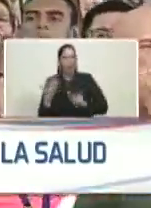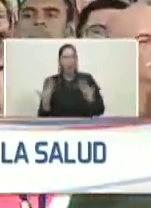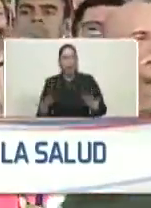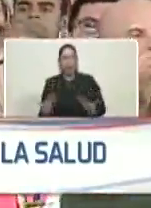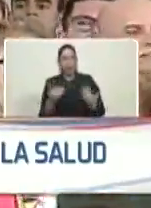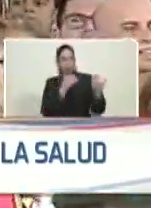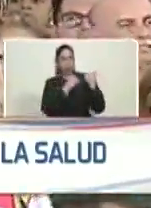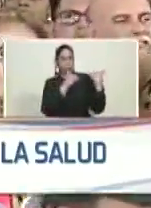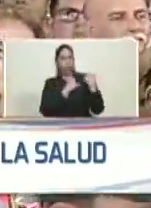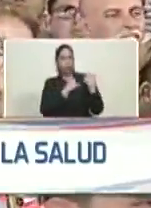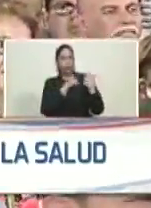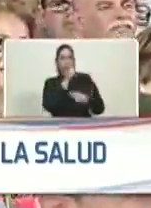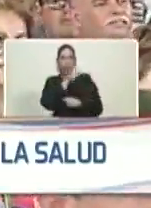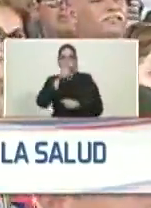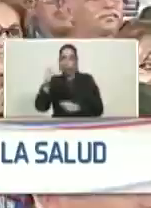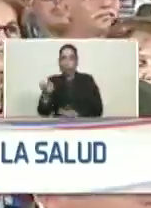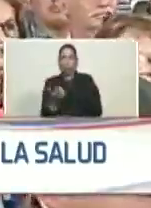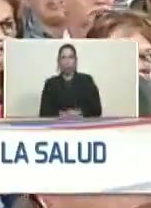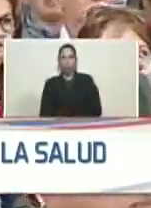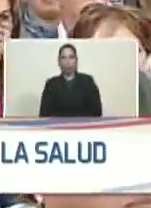allá?